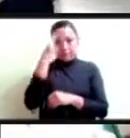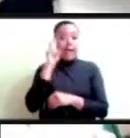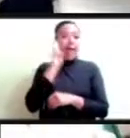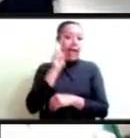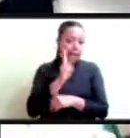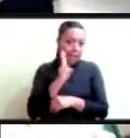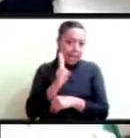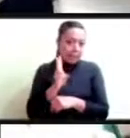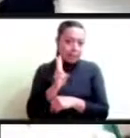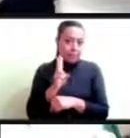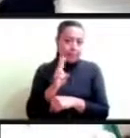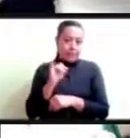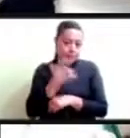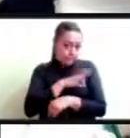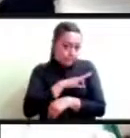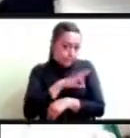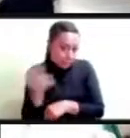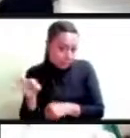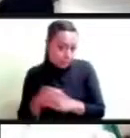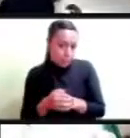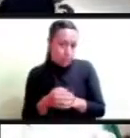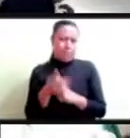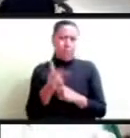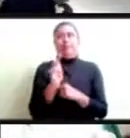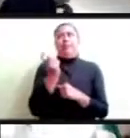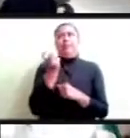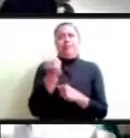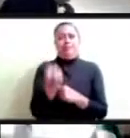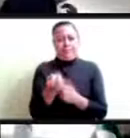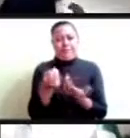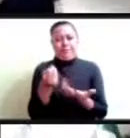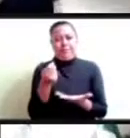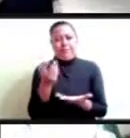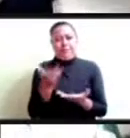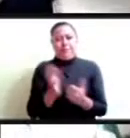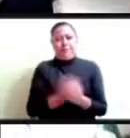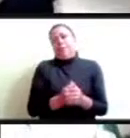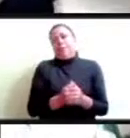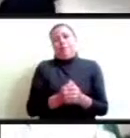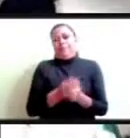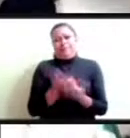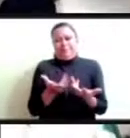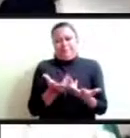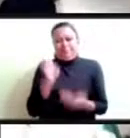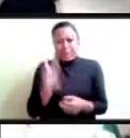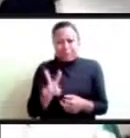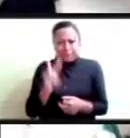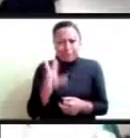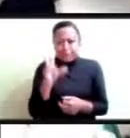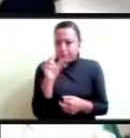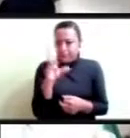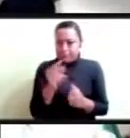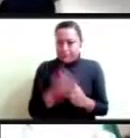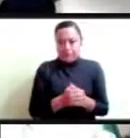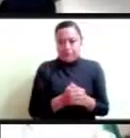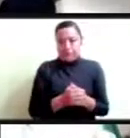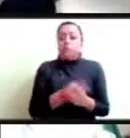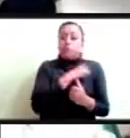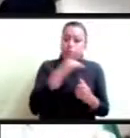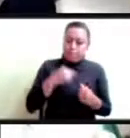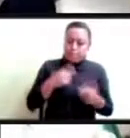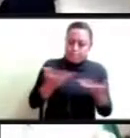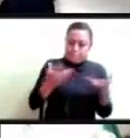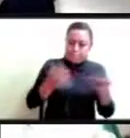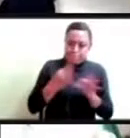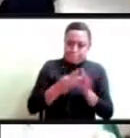Pero es una verdad de perogrullo que deberíamos estar actuando en consecuencia y no ver las